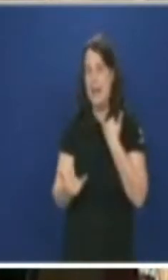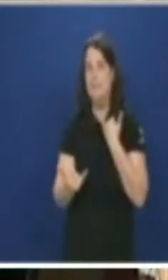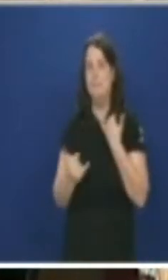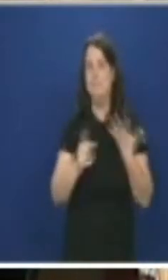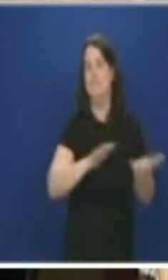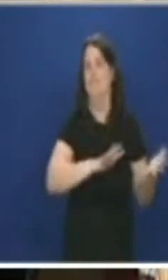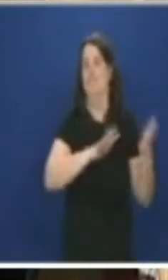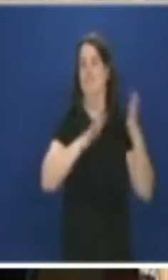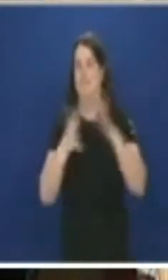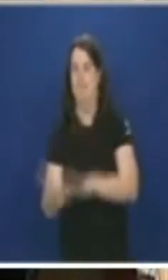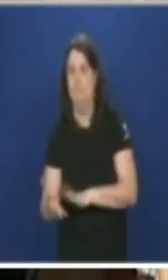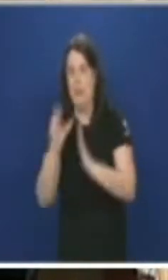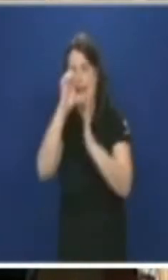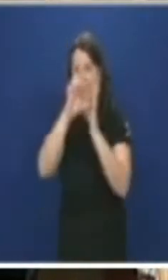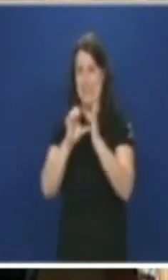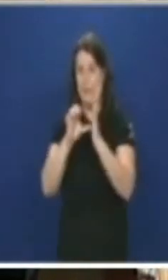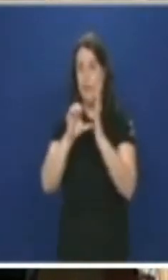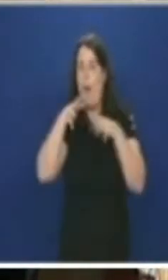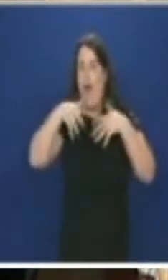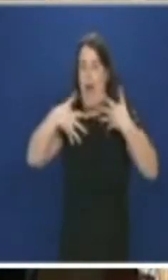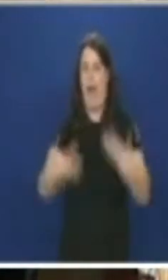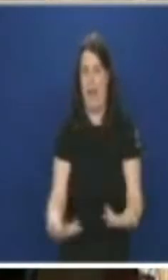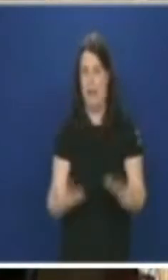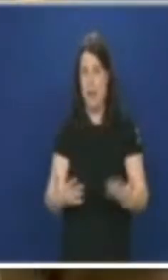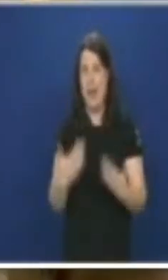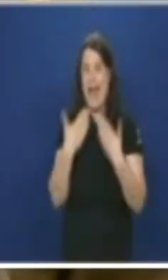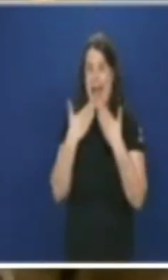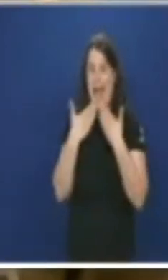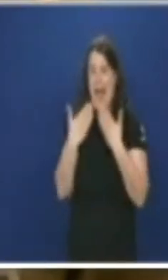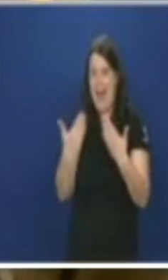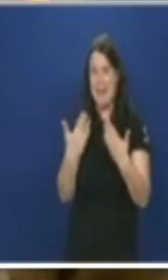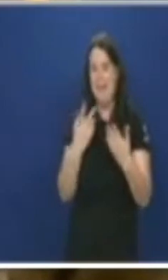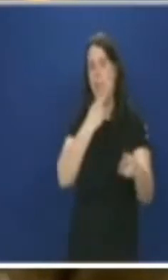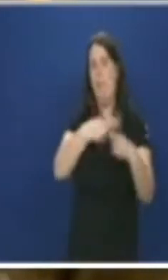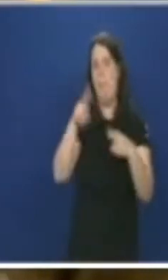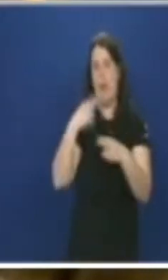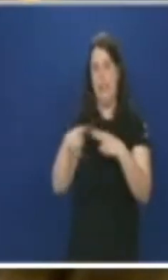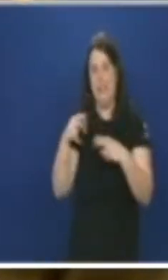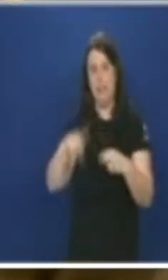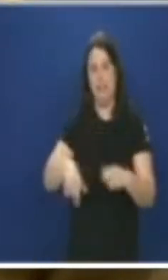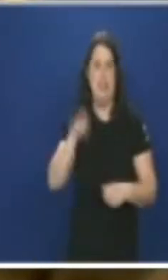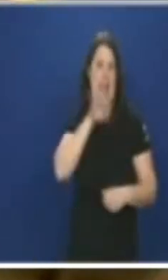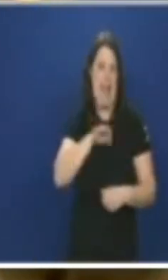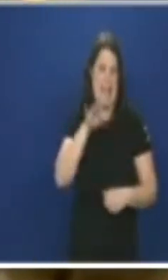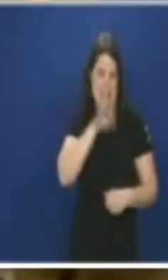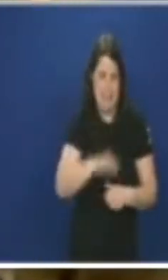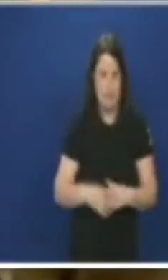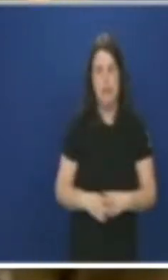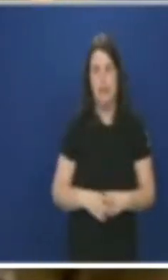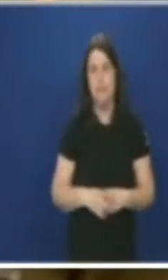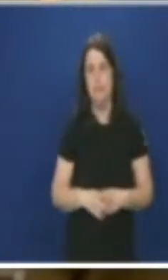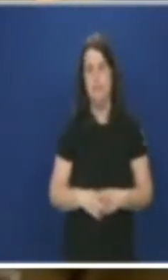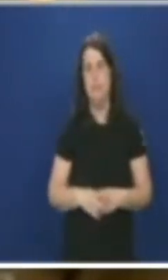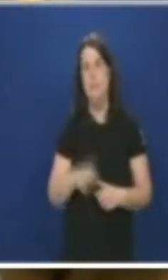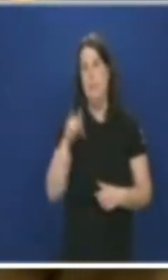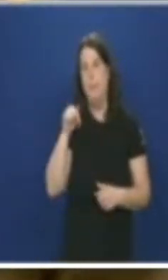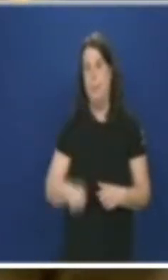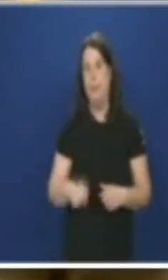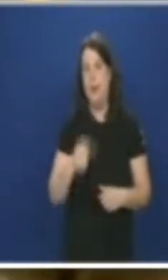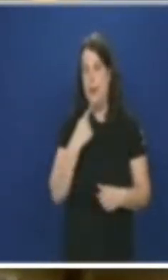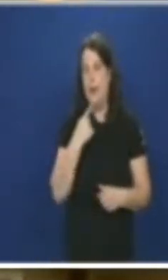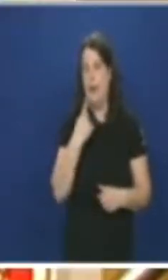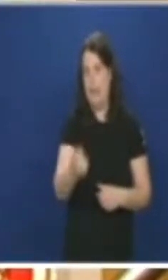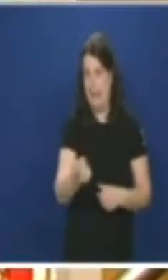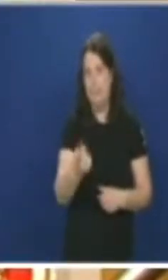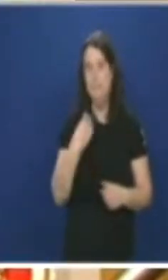plasman no Estatuto vixente grazas ao labor de políticos galegos, voces xenerosos, que di o noso